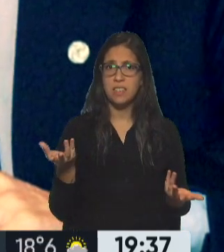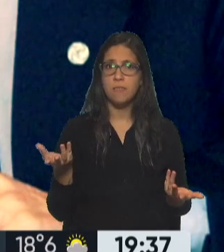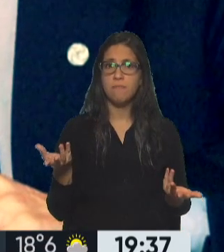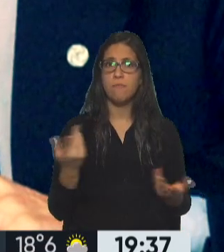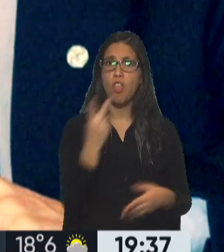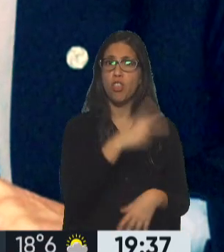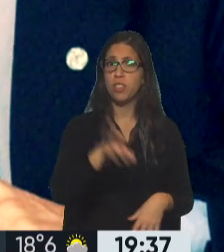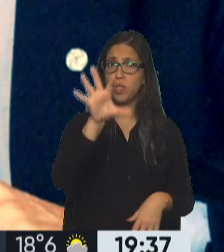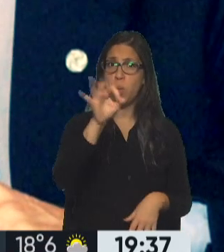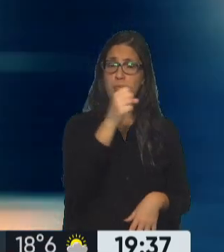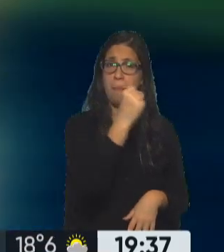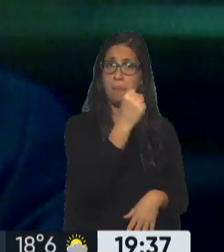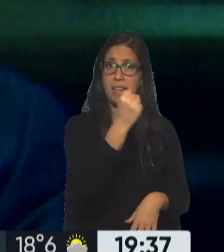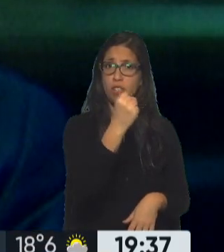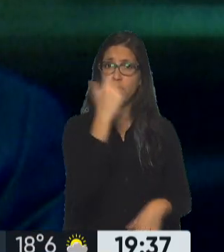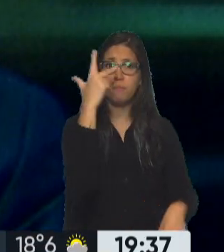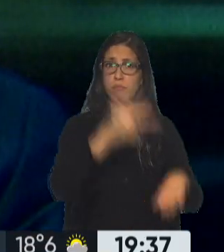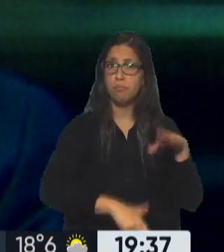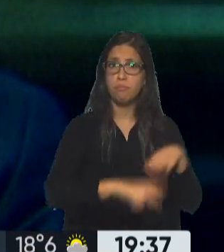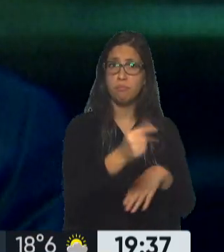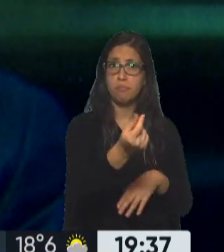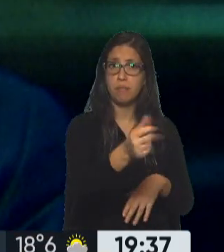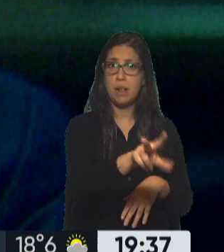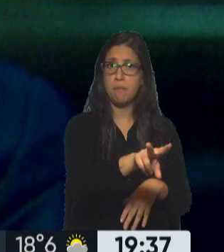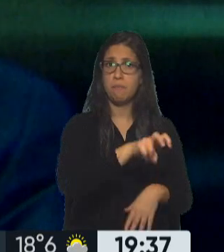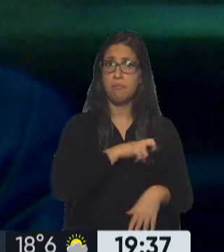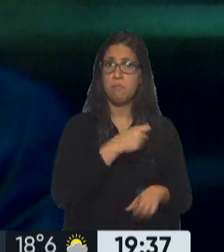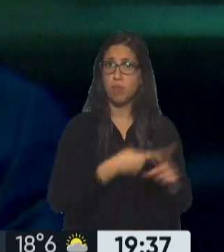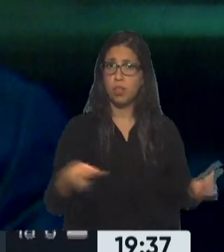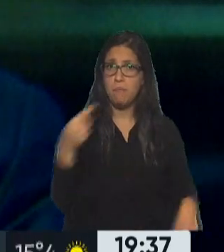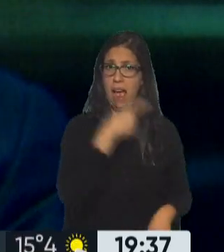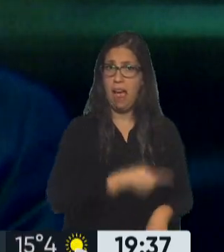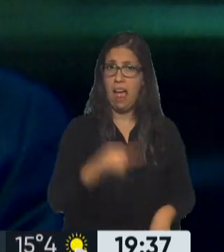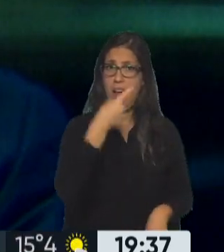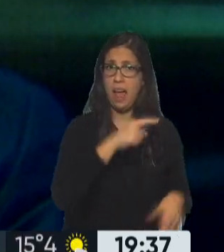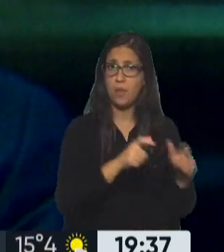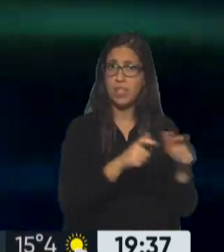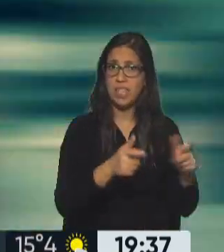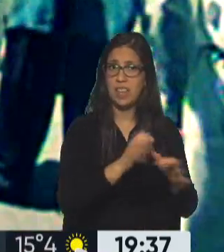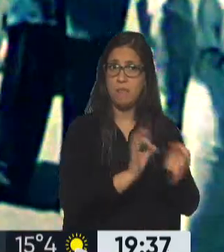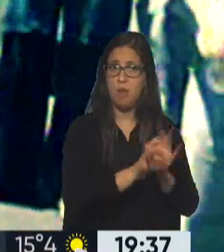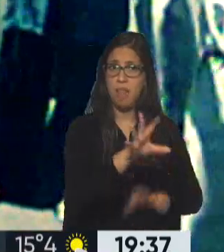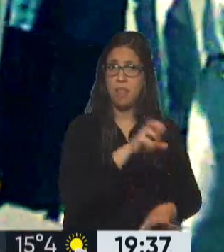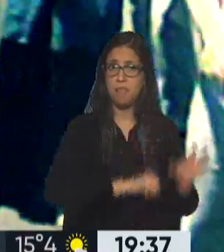250 pesos puede retirar en efectivo cada semana, es decir, en billetes y monedas.